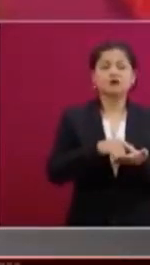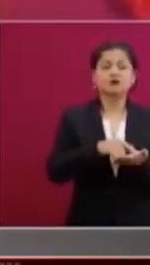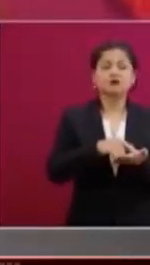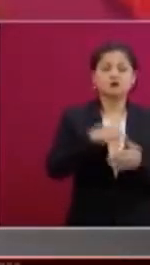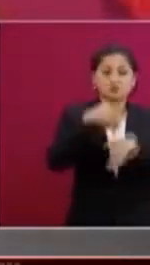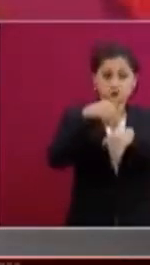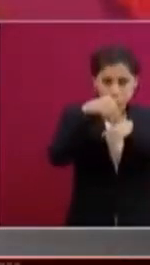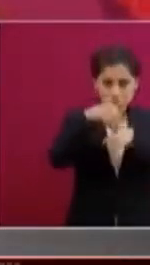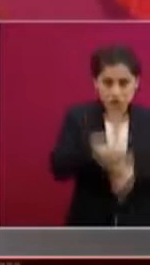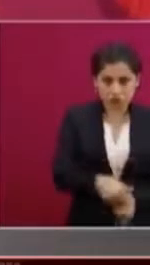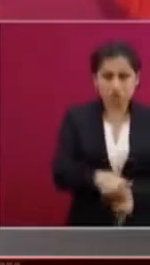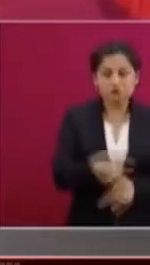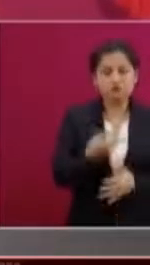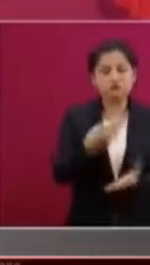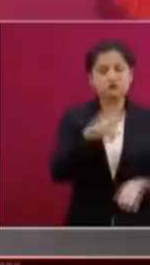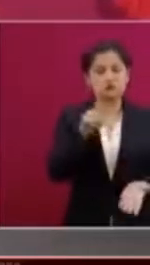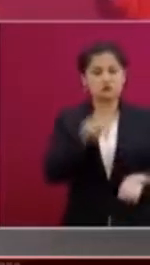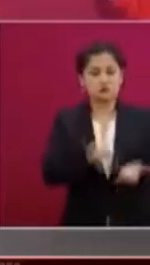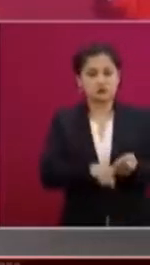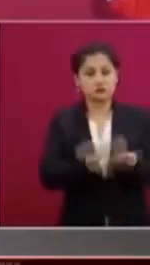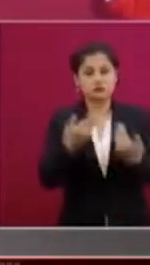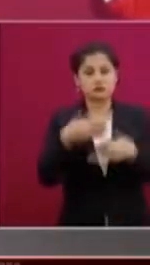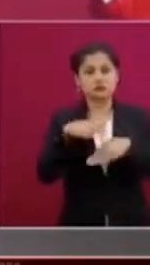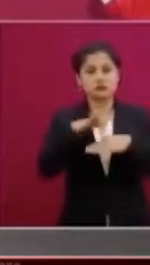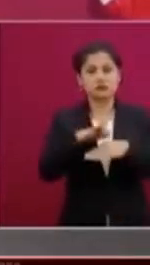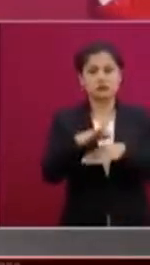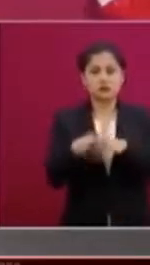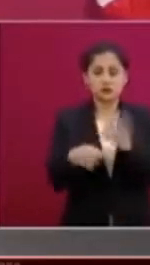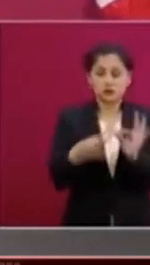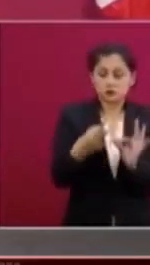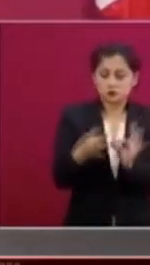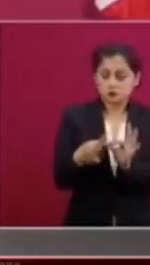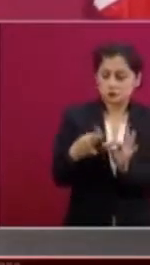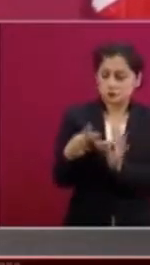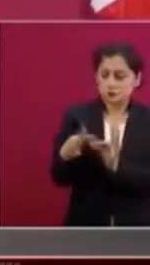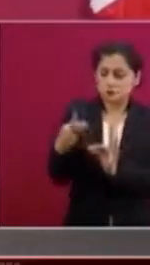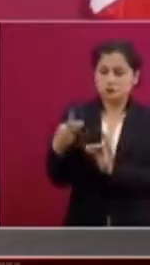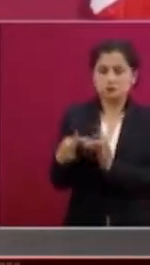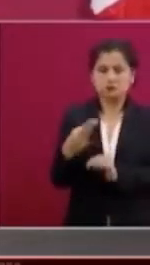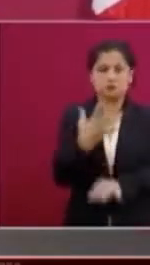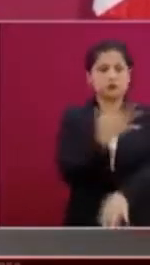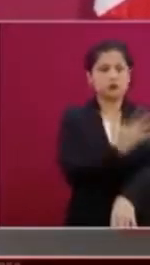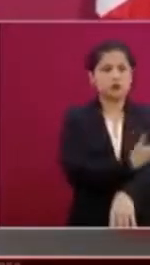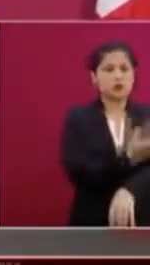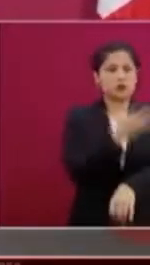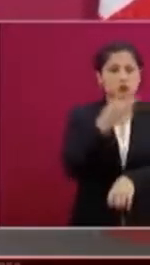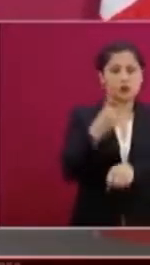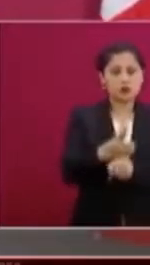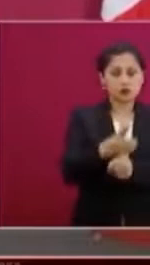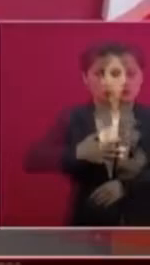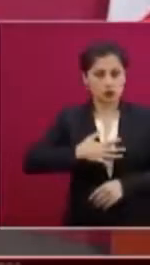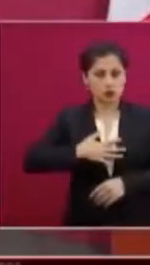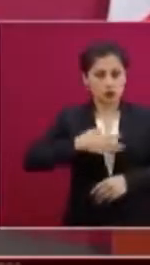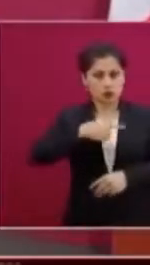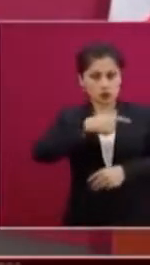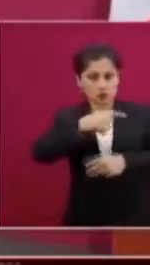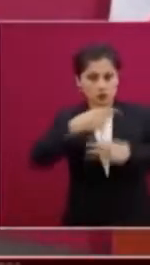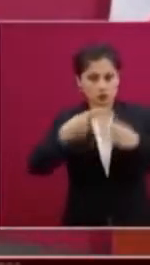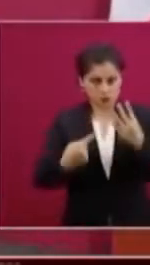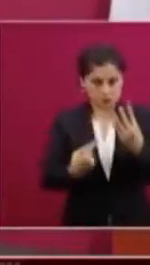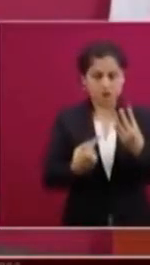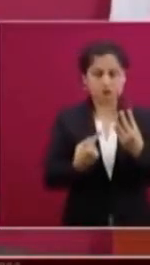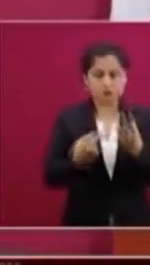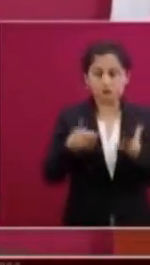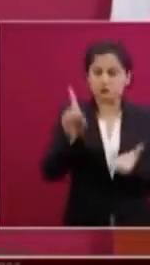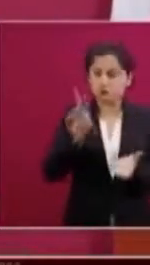judía, describió a Adolf Eichmann, el nazi que participó en el exterminio final judío,